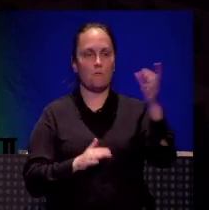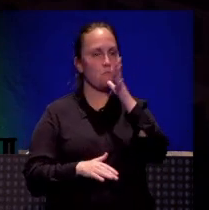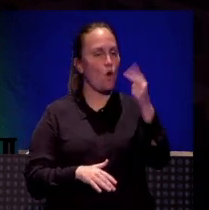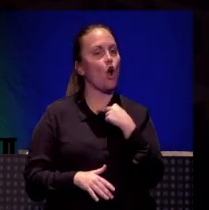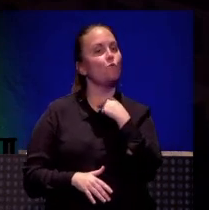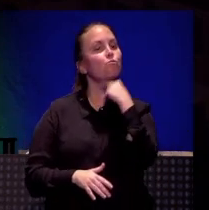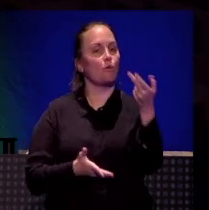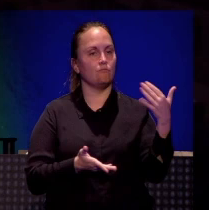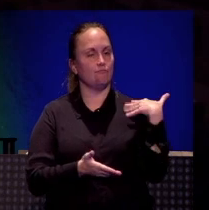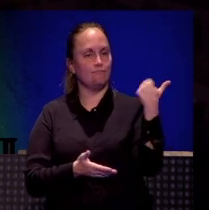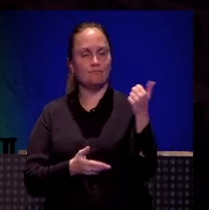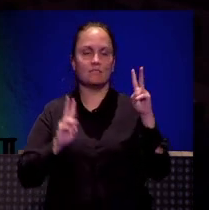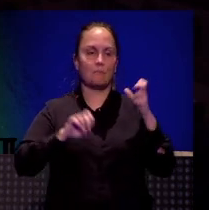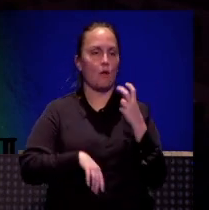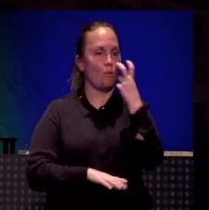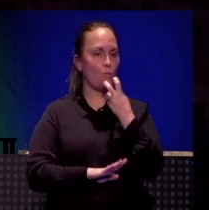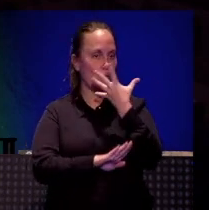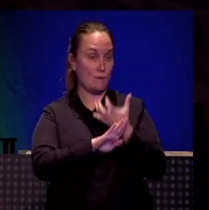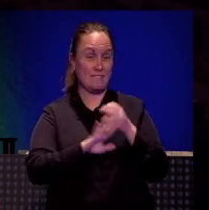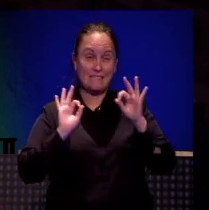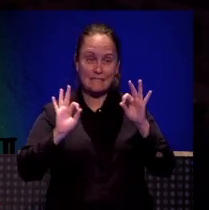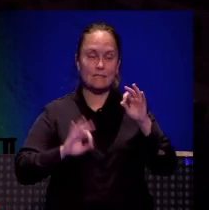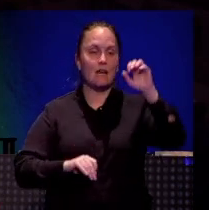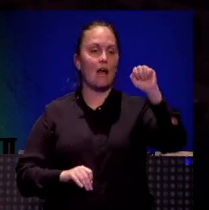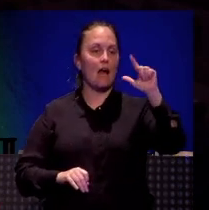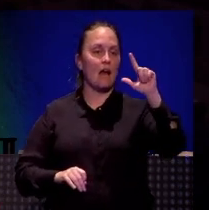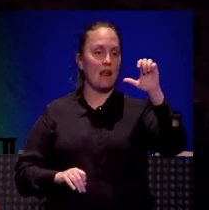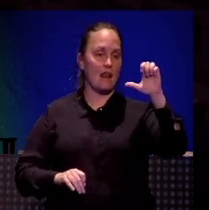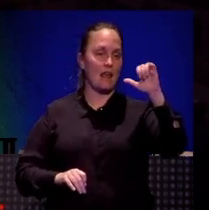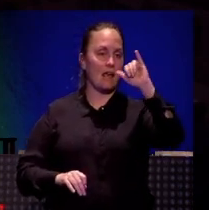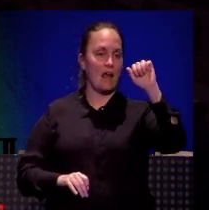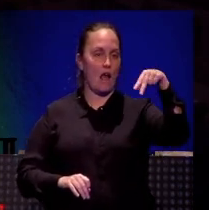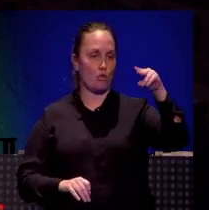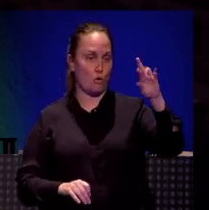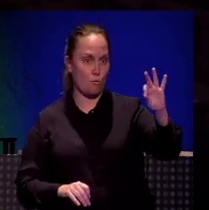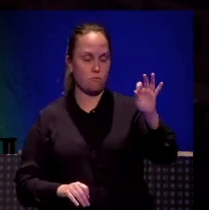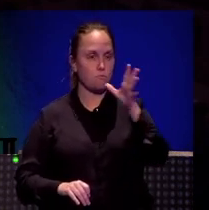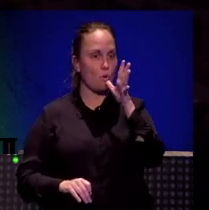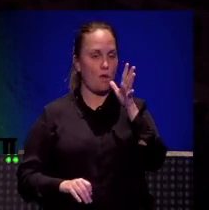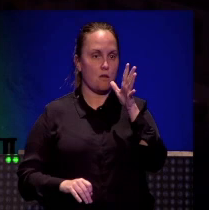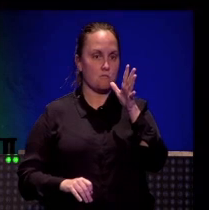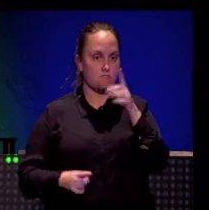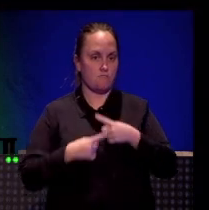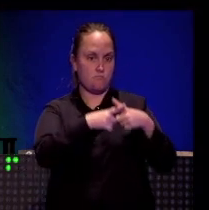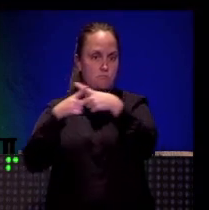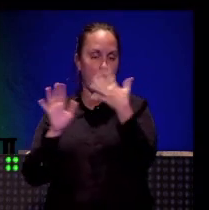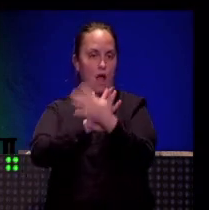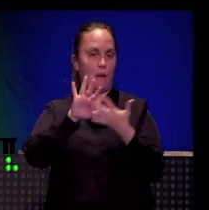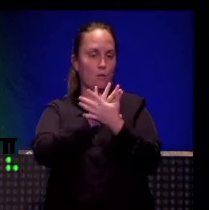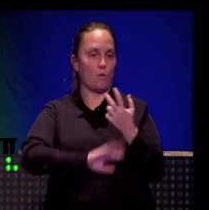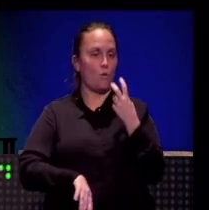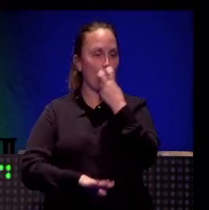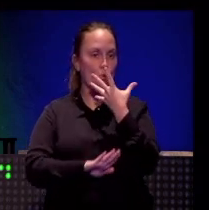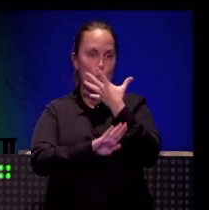al podcasting sobre todo alejandro porque bueno el honor de estar aquí con todos vosotros blando saber podcasting